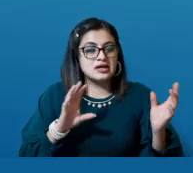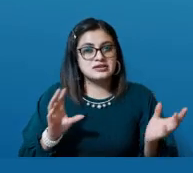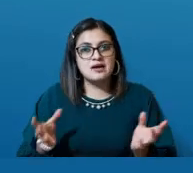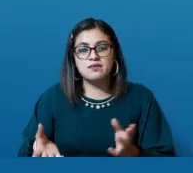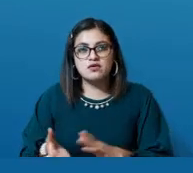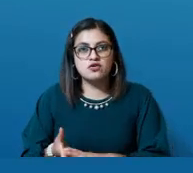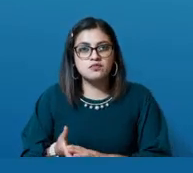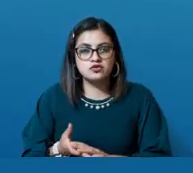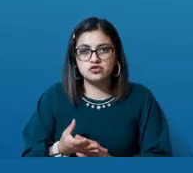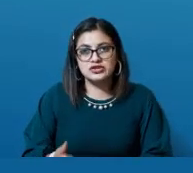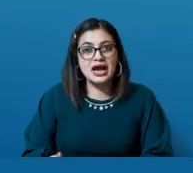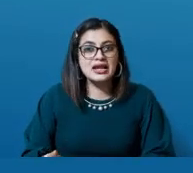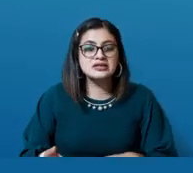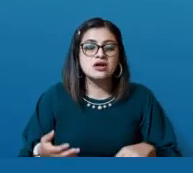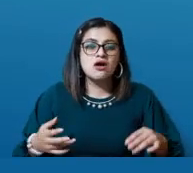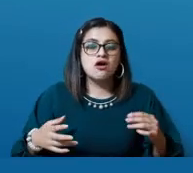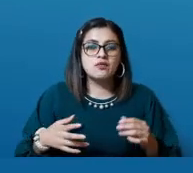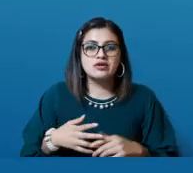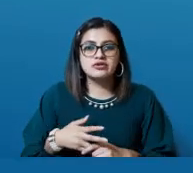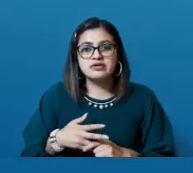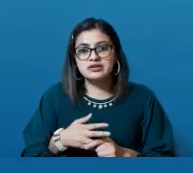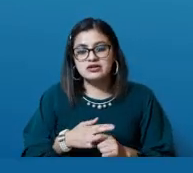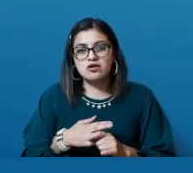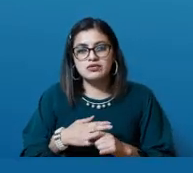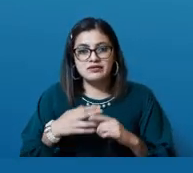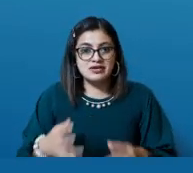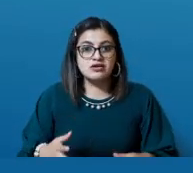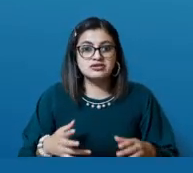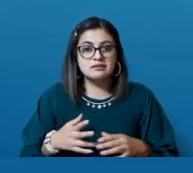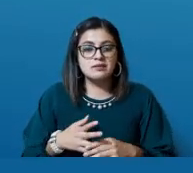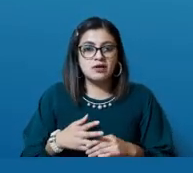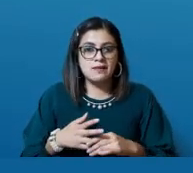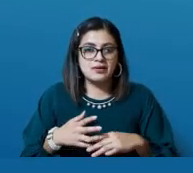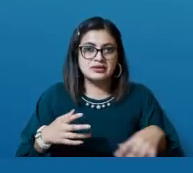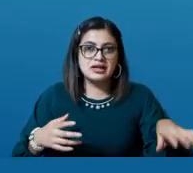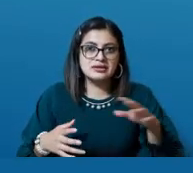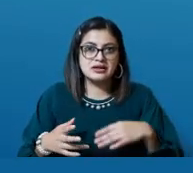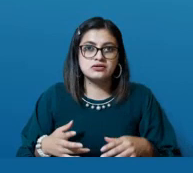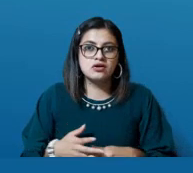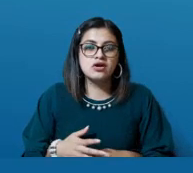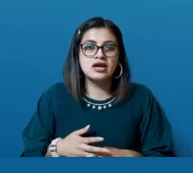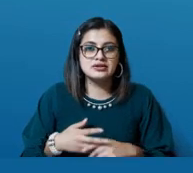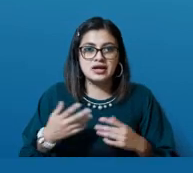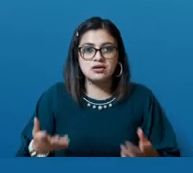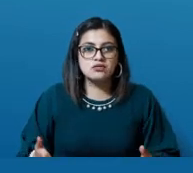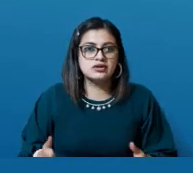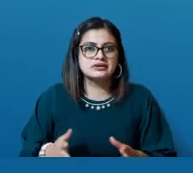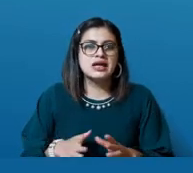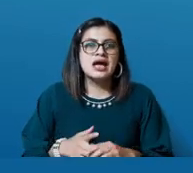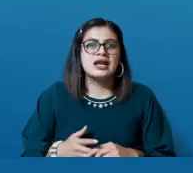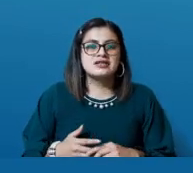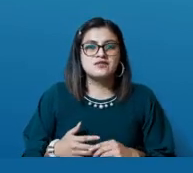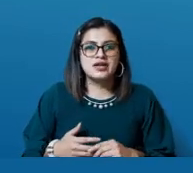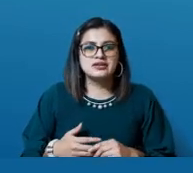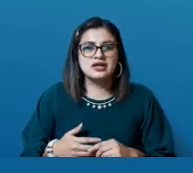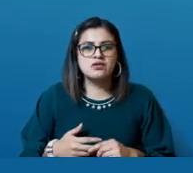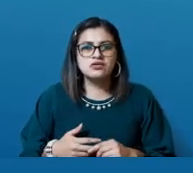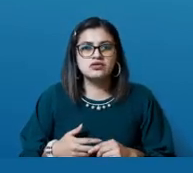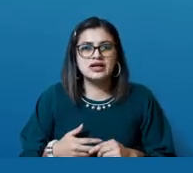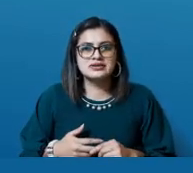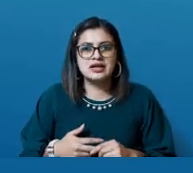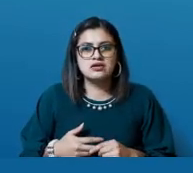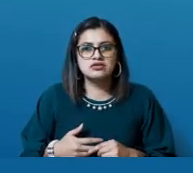dividir ya sea por grupos sociales o podemos dividirlos también por la parte del territorio entre algunas. Las